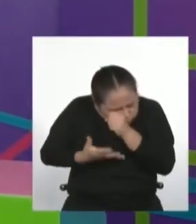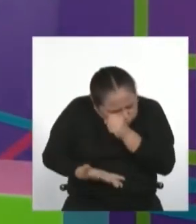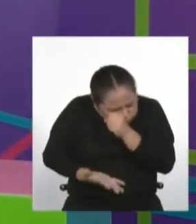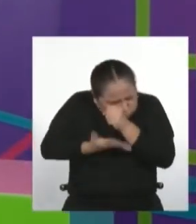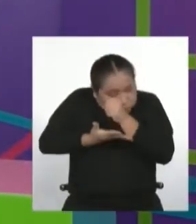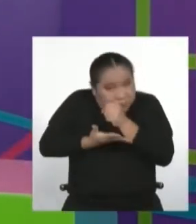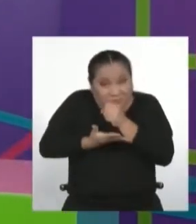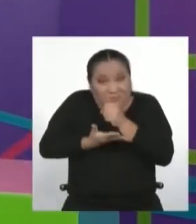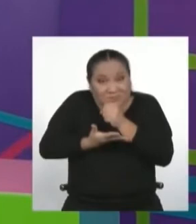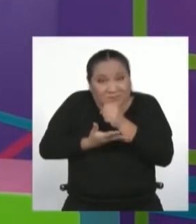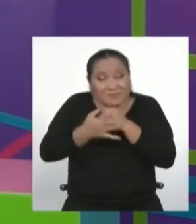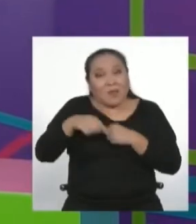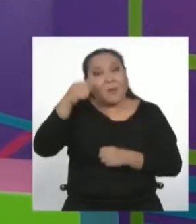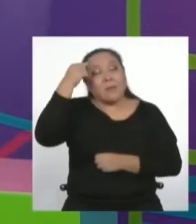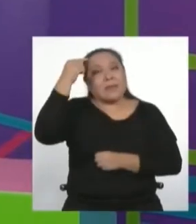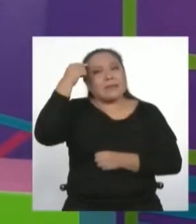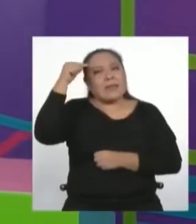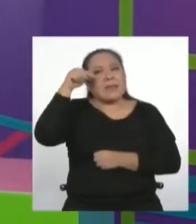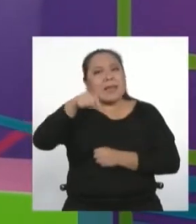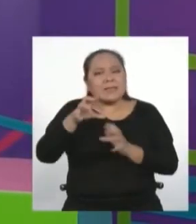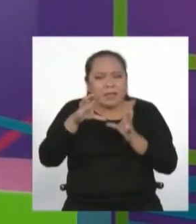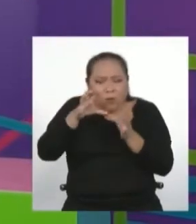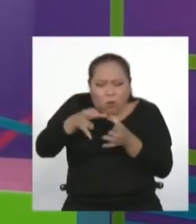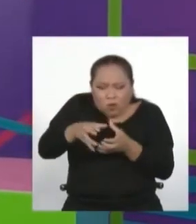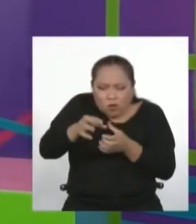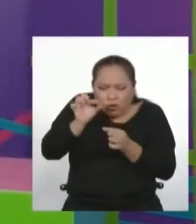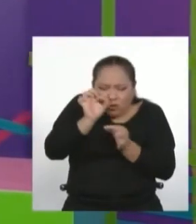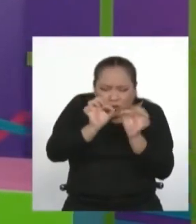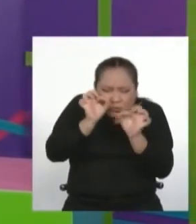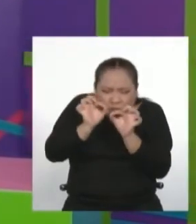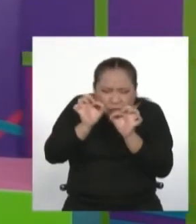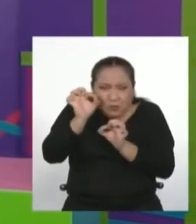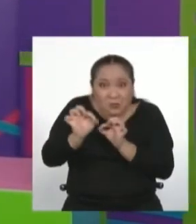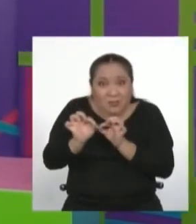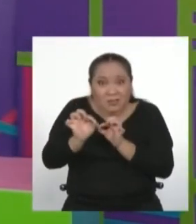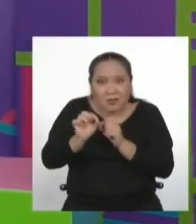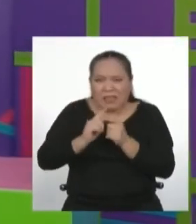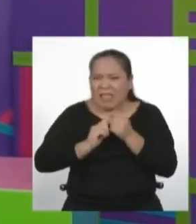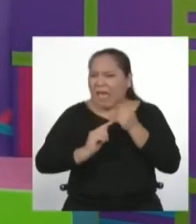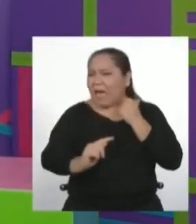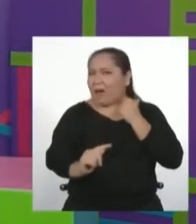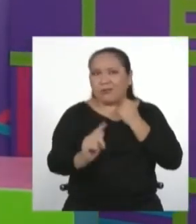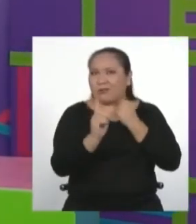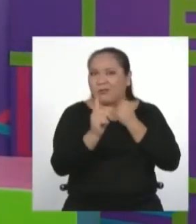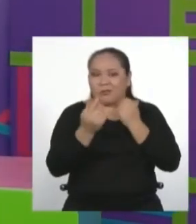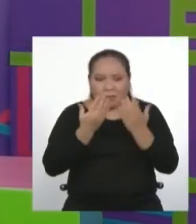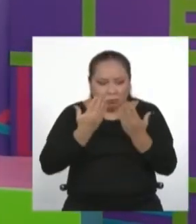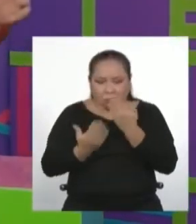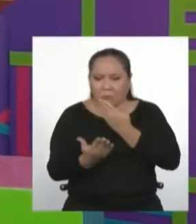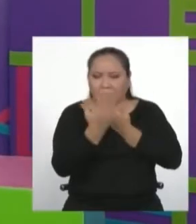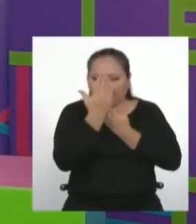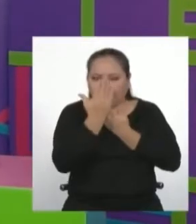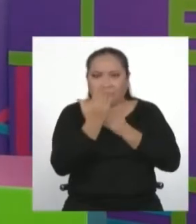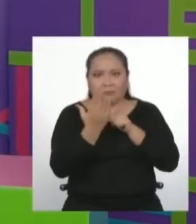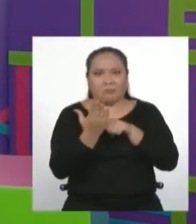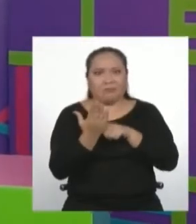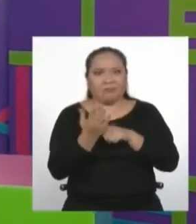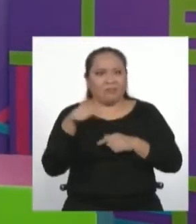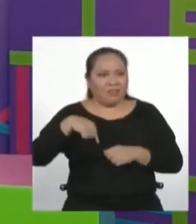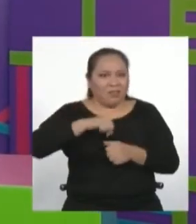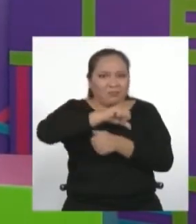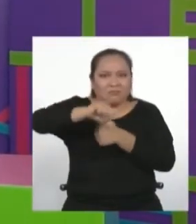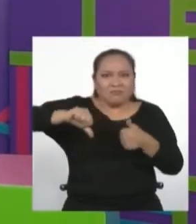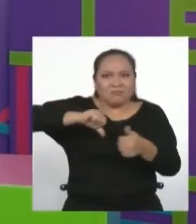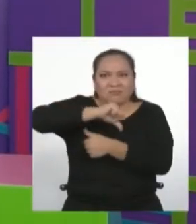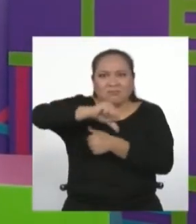impresionante es pensar que este mundo de cosas chiquitas no está nada lejos, está frente a nosotros. Está entre nosotros